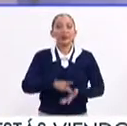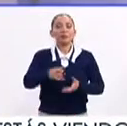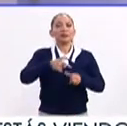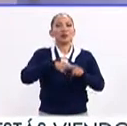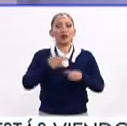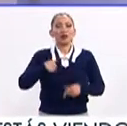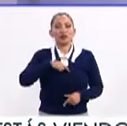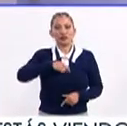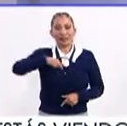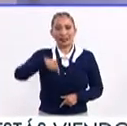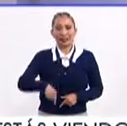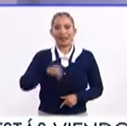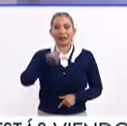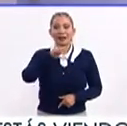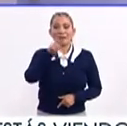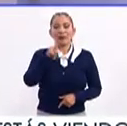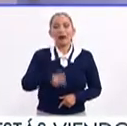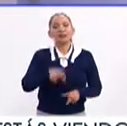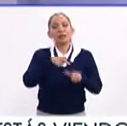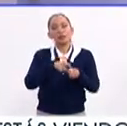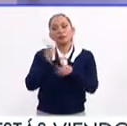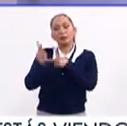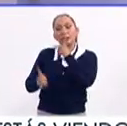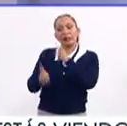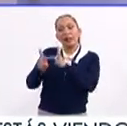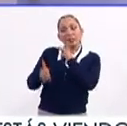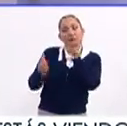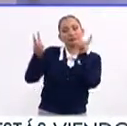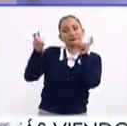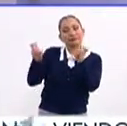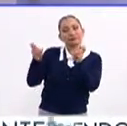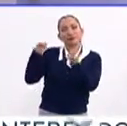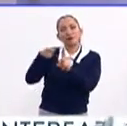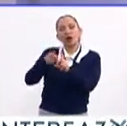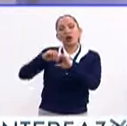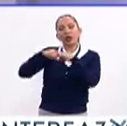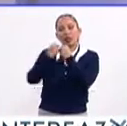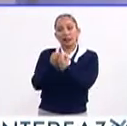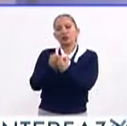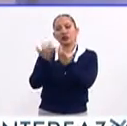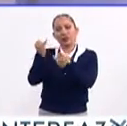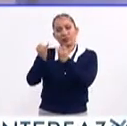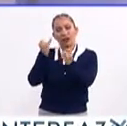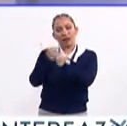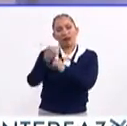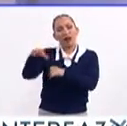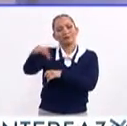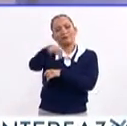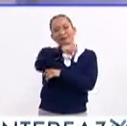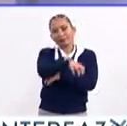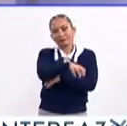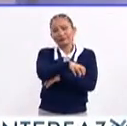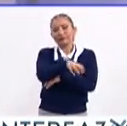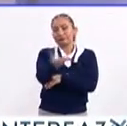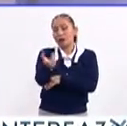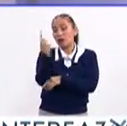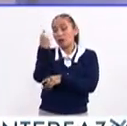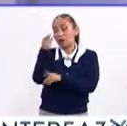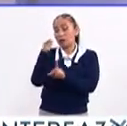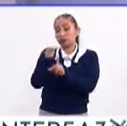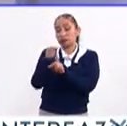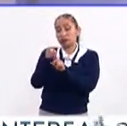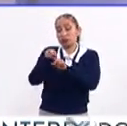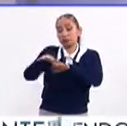Gracias por continuar con nosotros en Interfaz. Seguimos platicando de organizaciones internacionales o con un